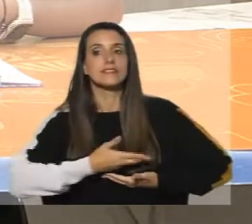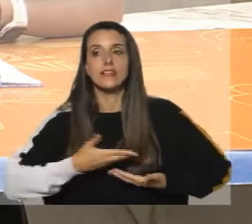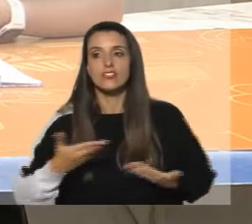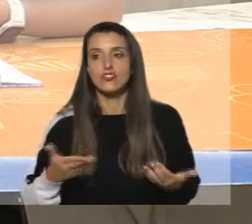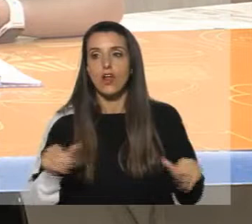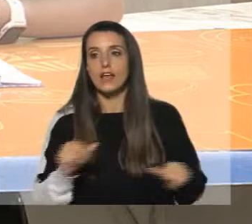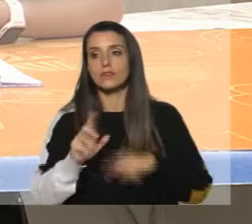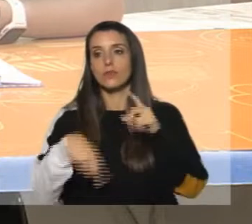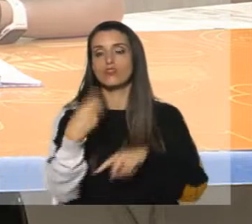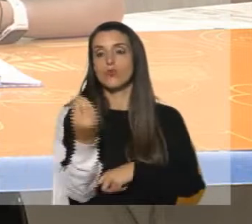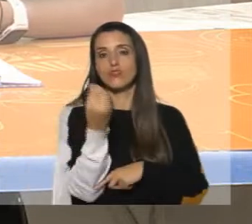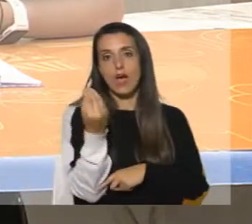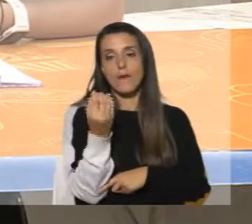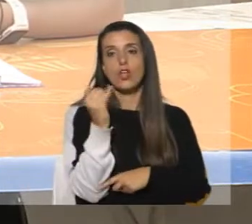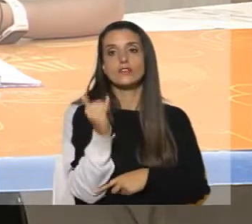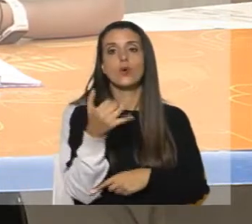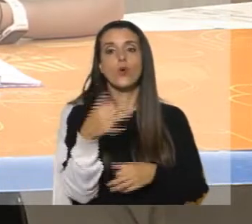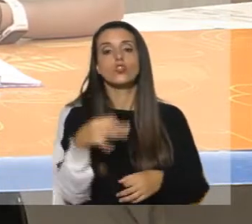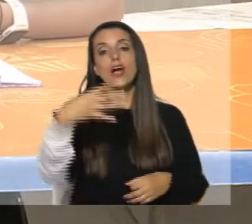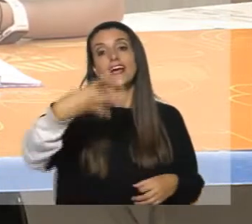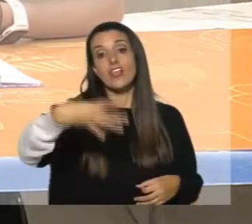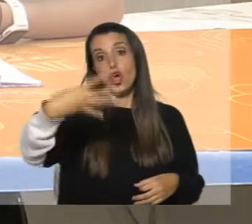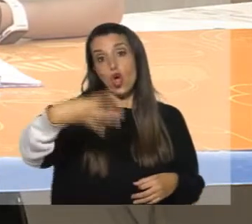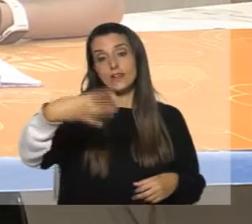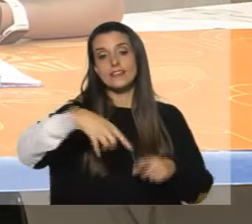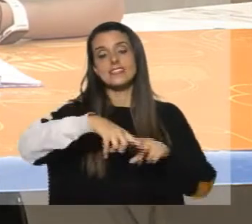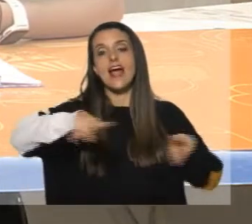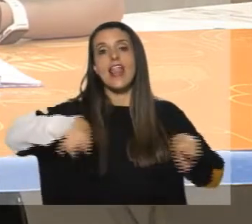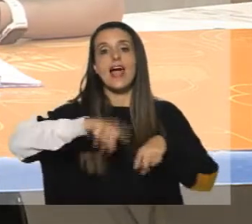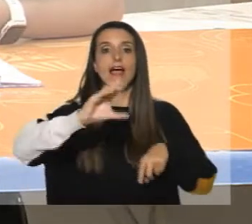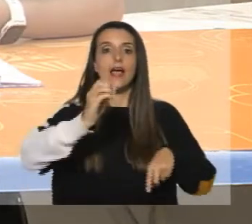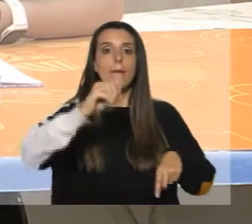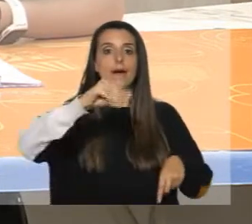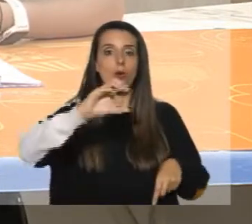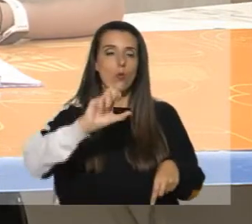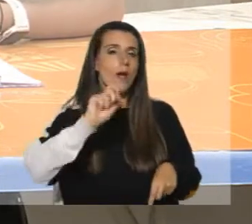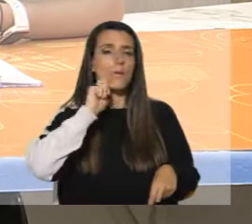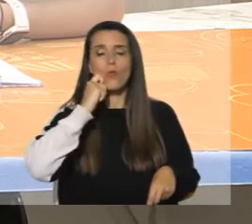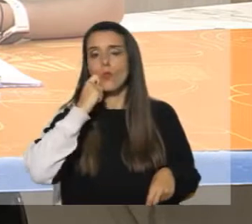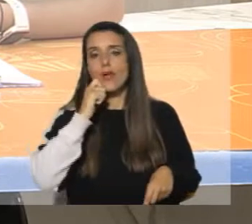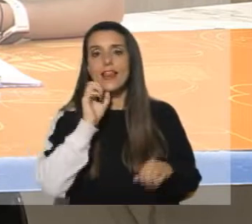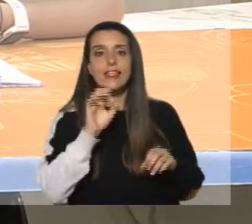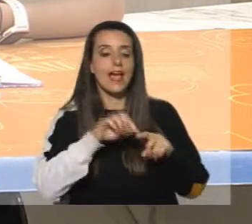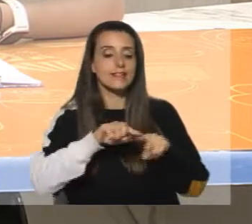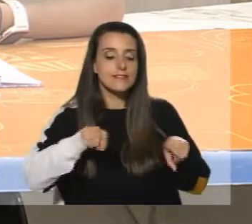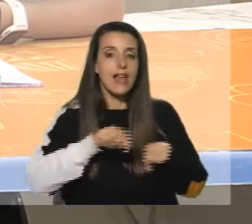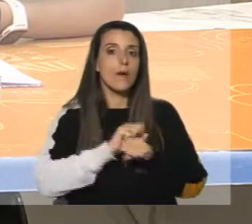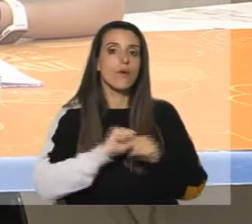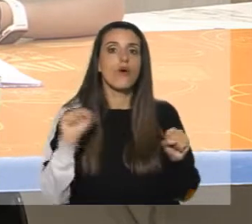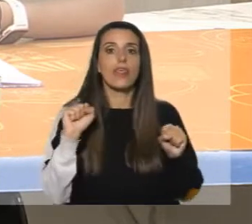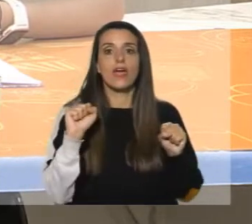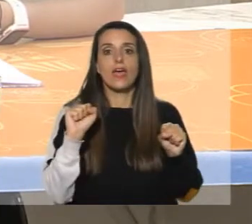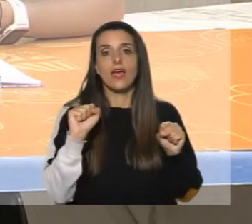el próximo sábado exacto 14 hay en sala como a coag es una sala maravillosa para para poder